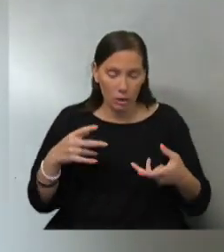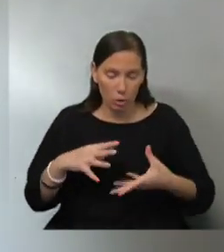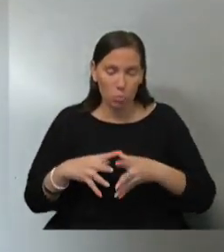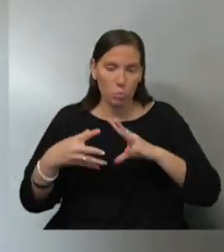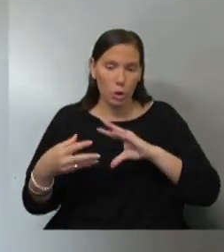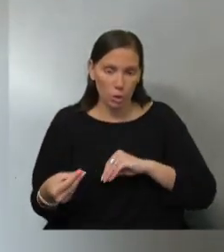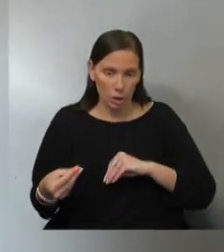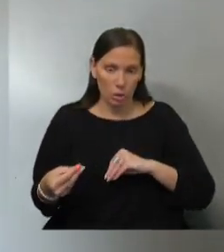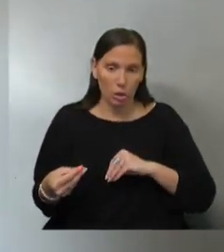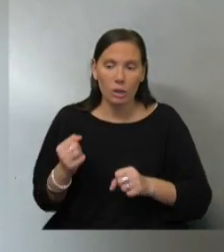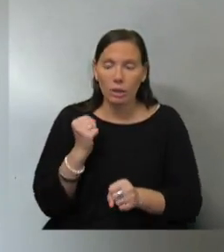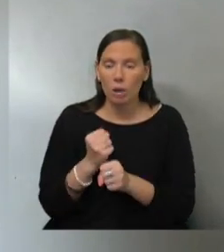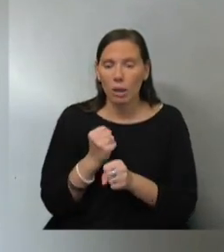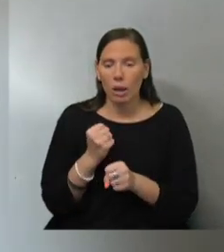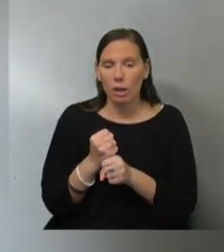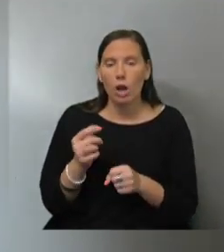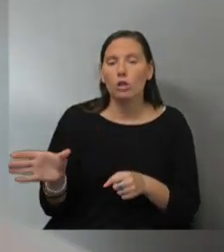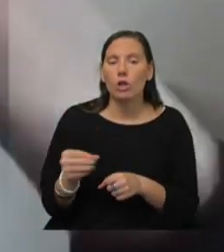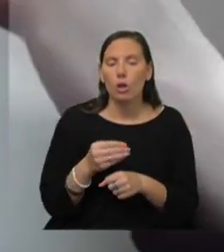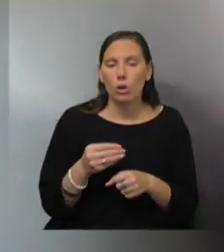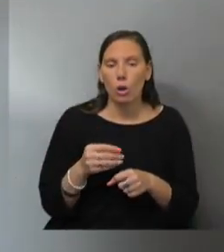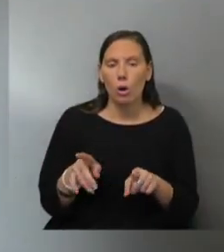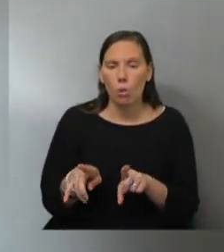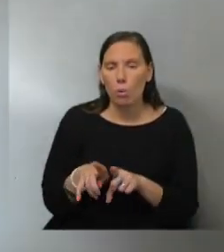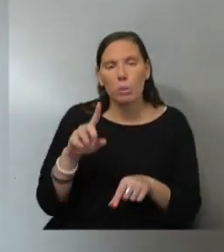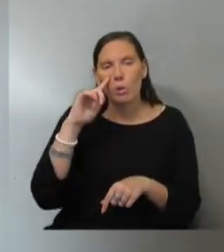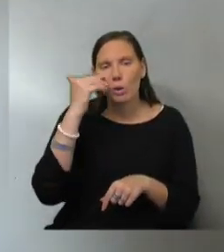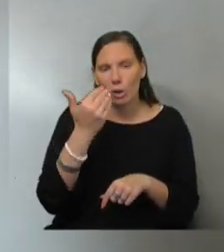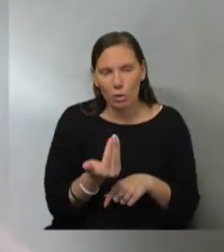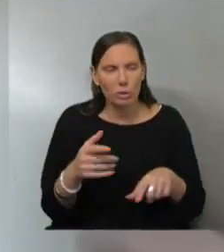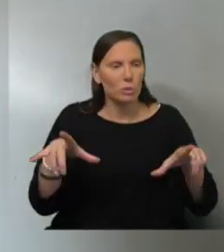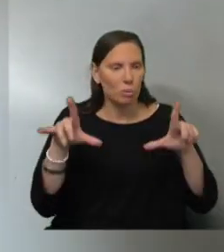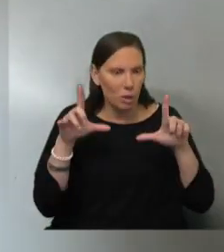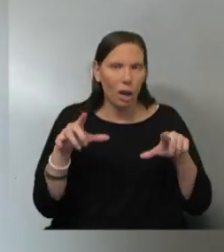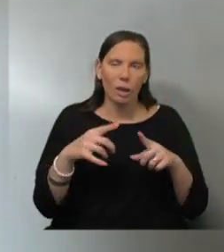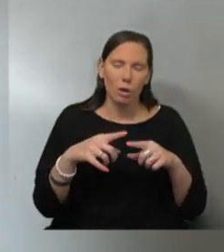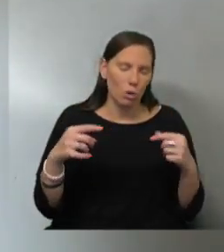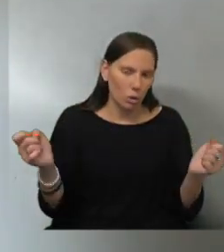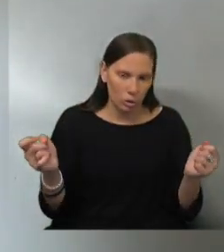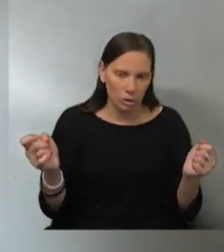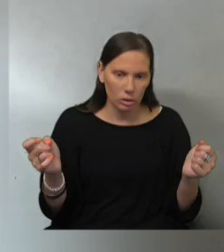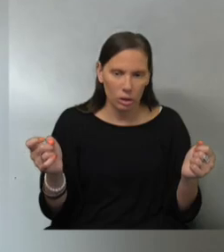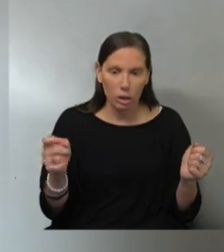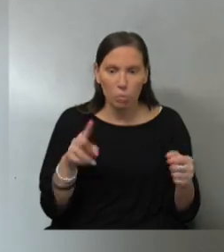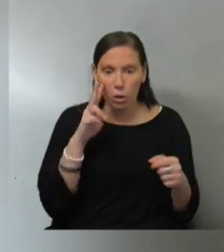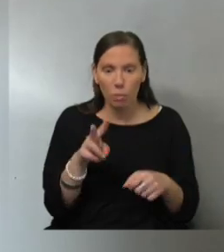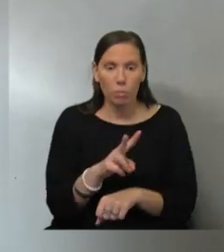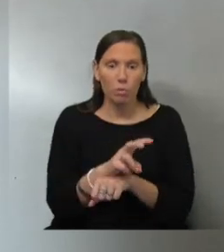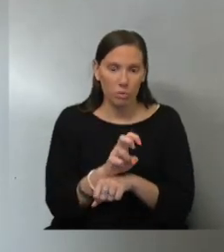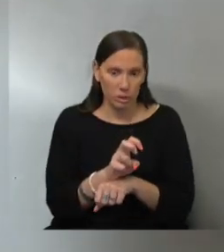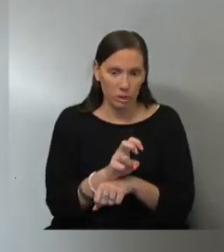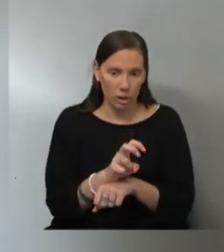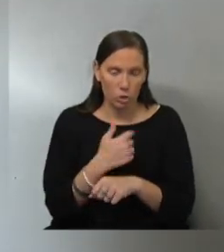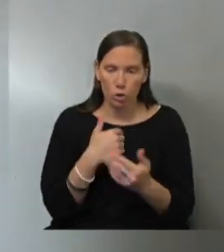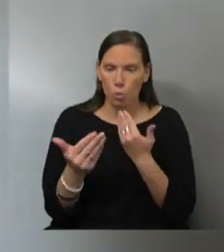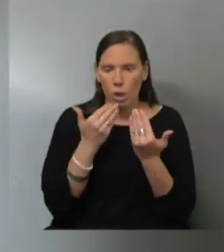trabajan todos hoy en día todos los modelos así como el reconocimiento de imagen y otra cantidad de cosas y por lo que vemos la física yo no